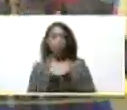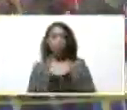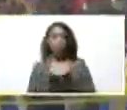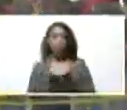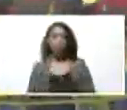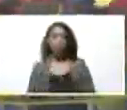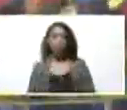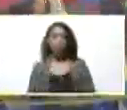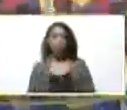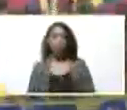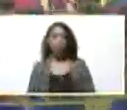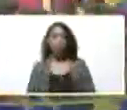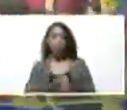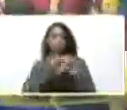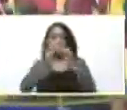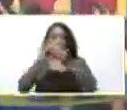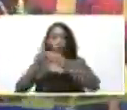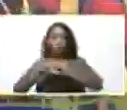se reconfiguró.